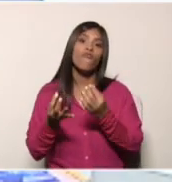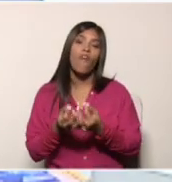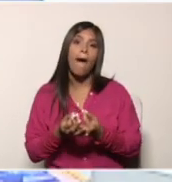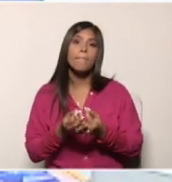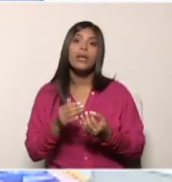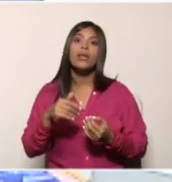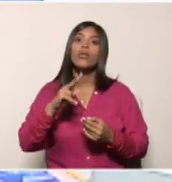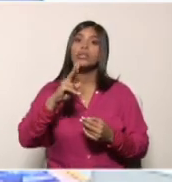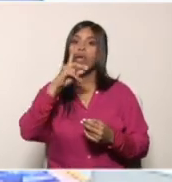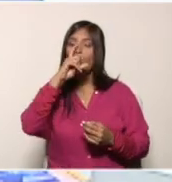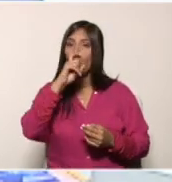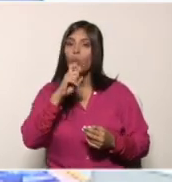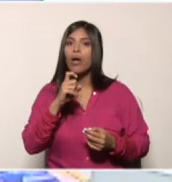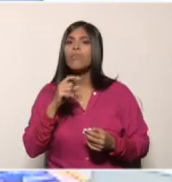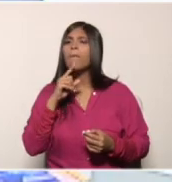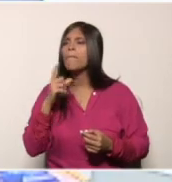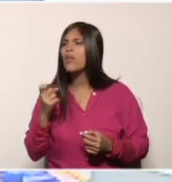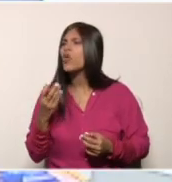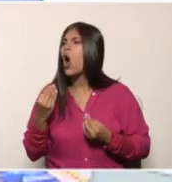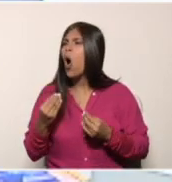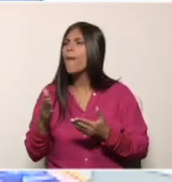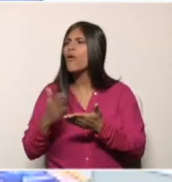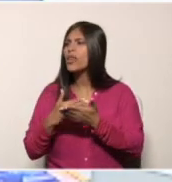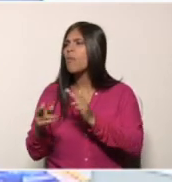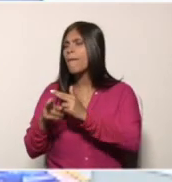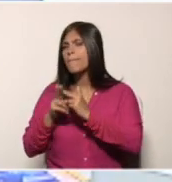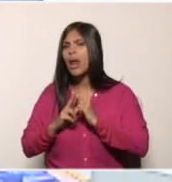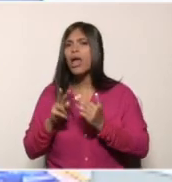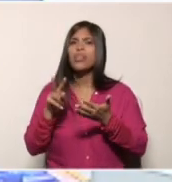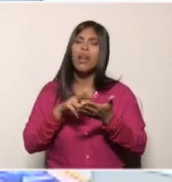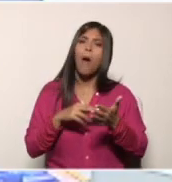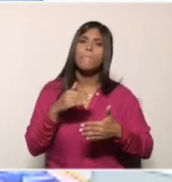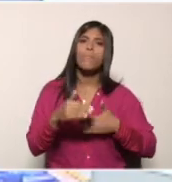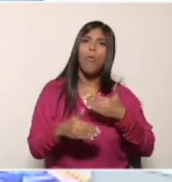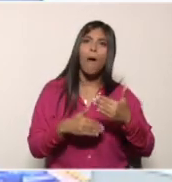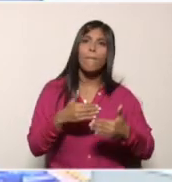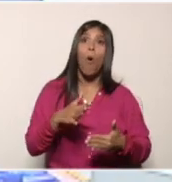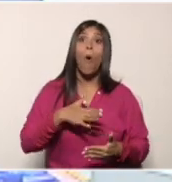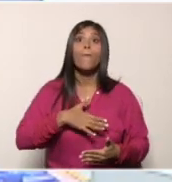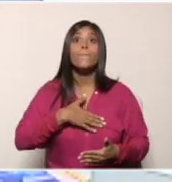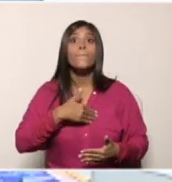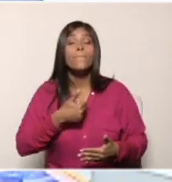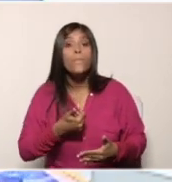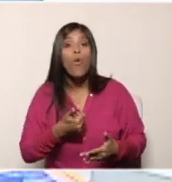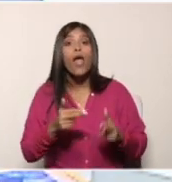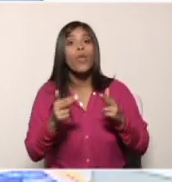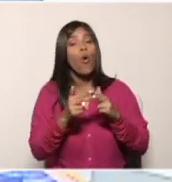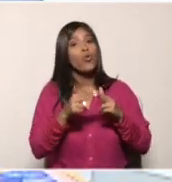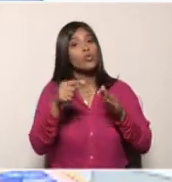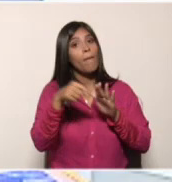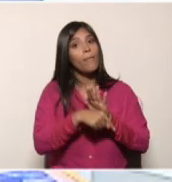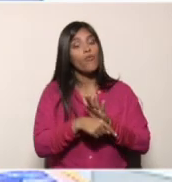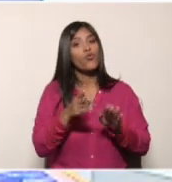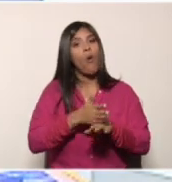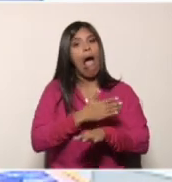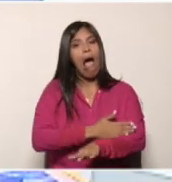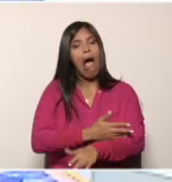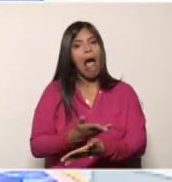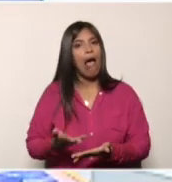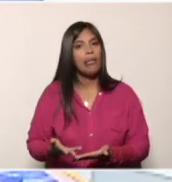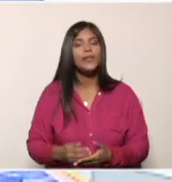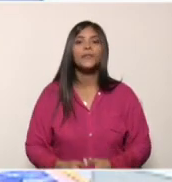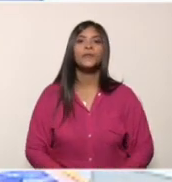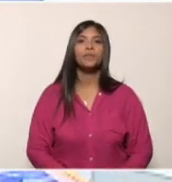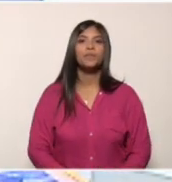haya pasado por segundo año y pídele los libros y los vas leyendo poco a poco para que vayas teniendo ese conocimiento previo. Igual a